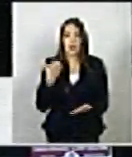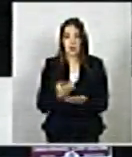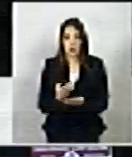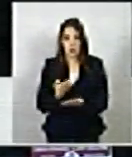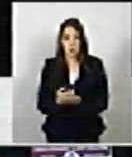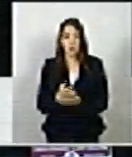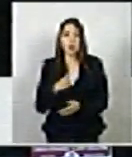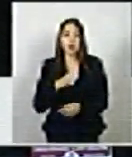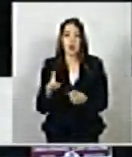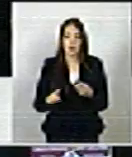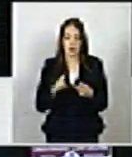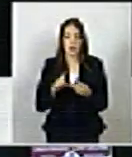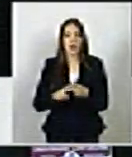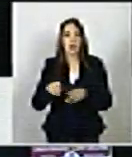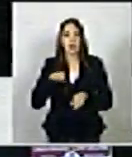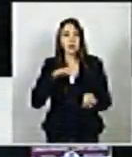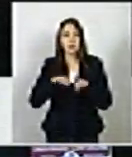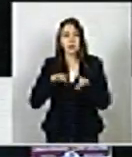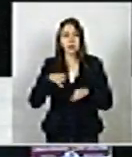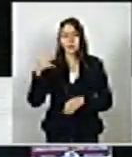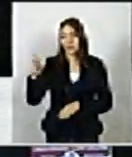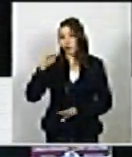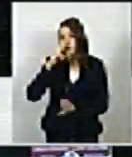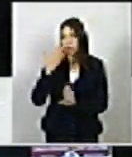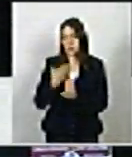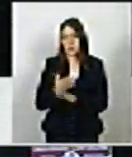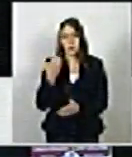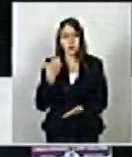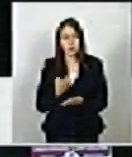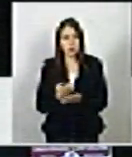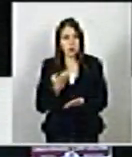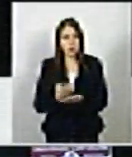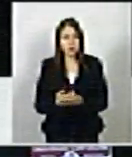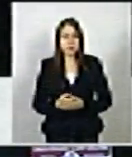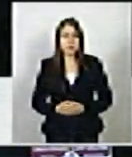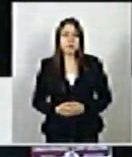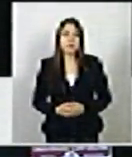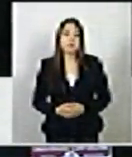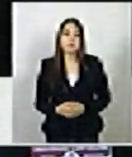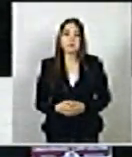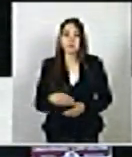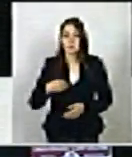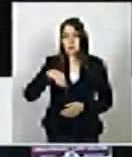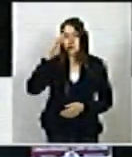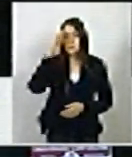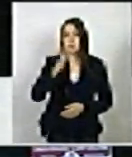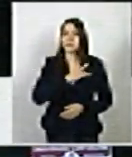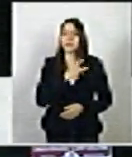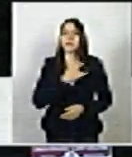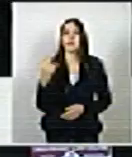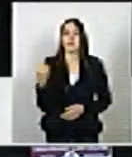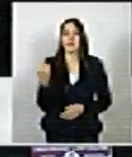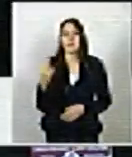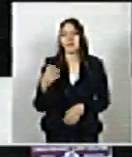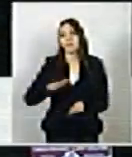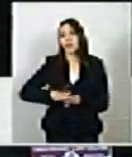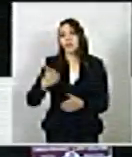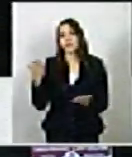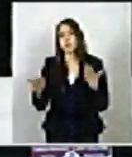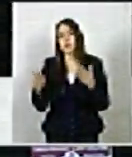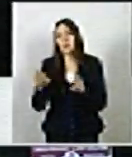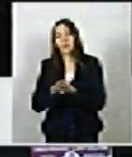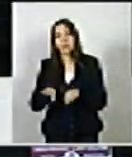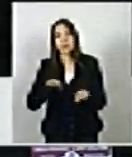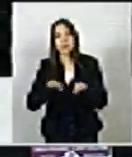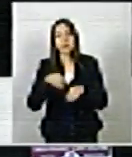trabajo trabajo es un miembro del equipo económico creo que debe haber un nuevo equilibrio de funciones y esto se está haciendo